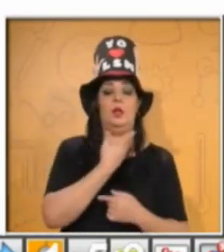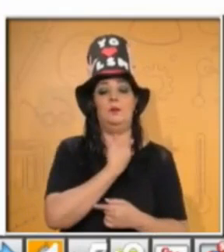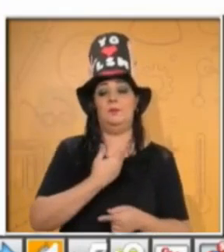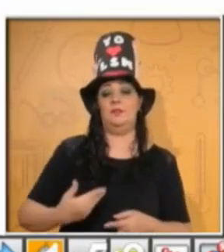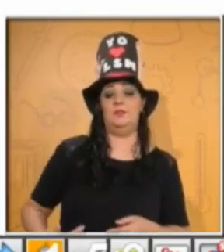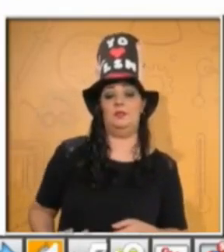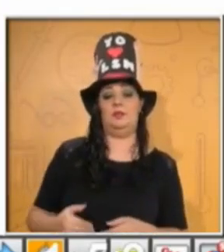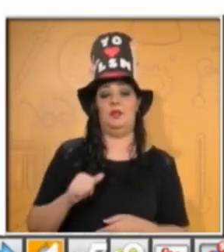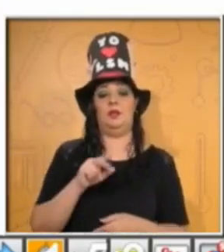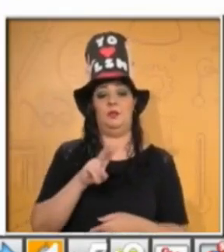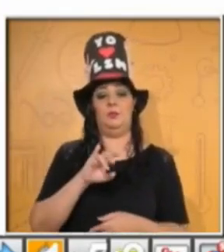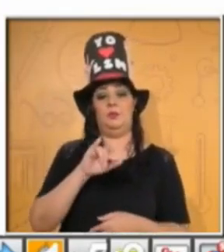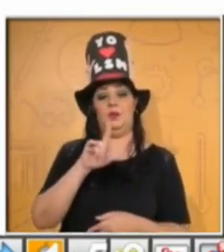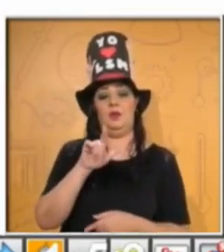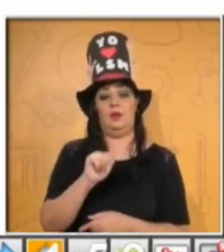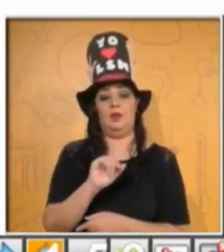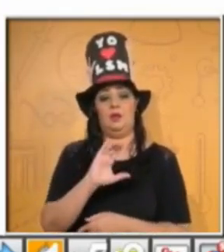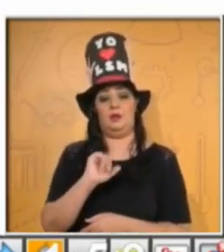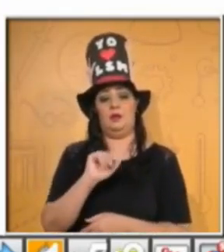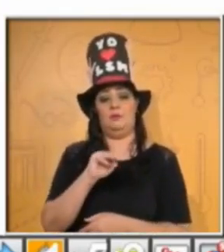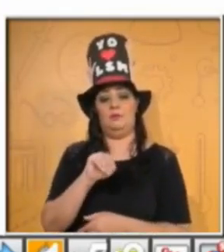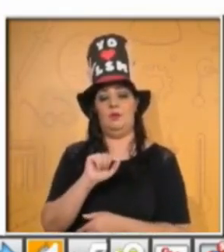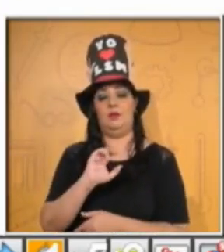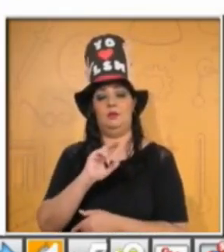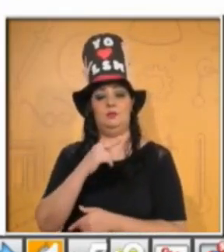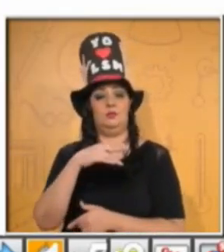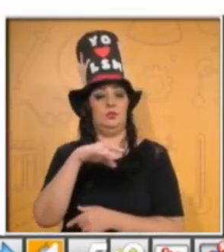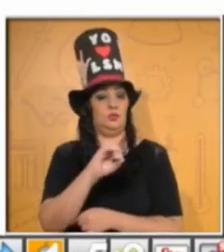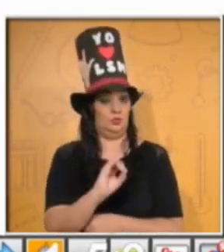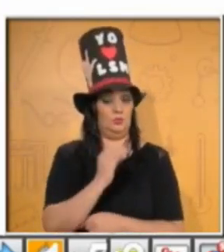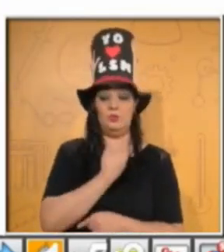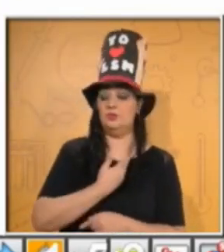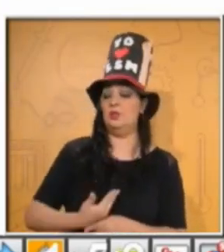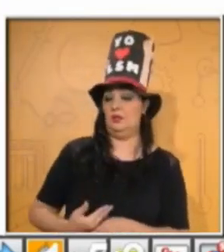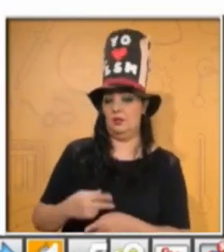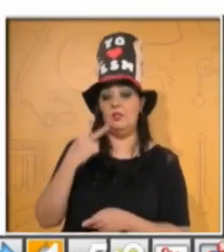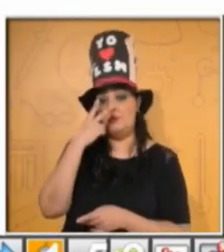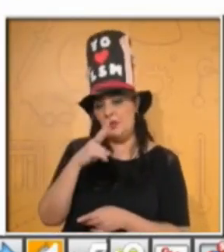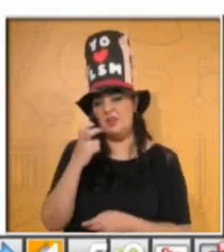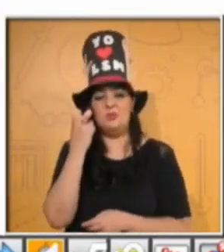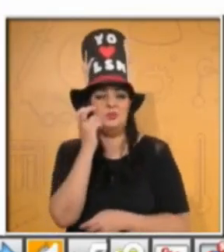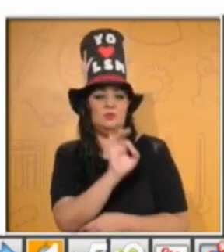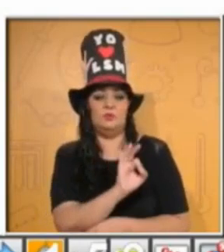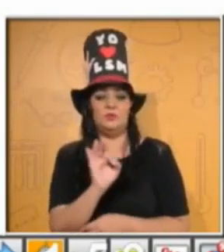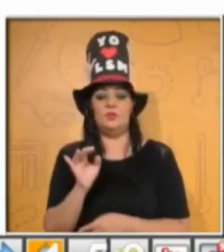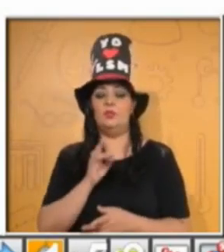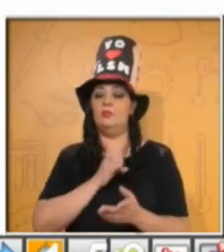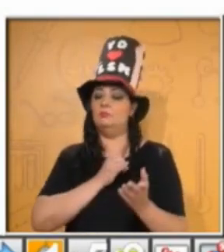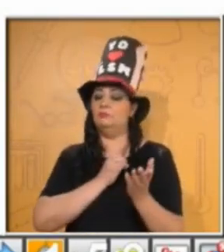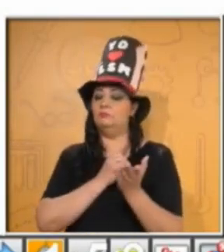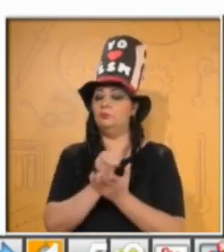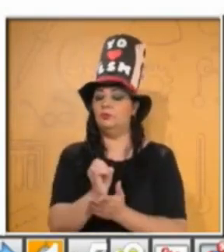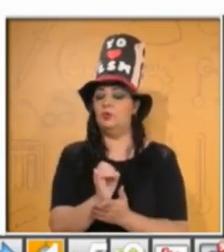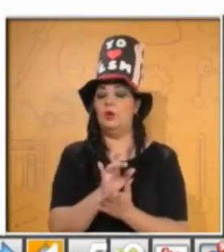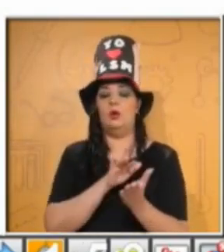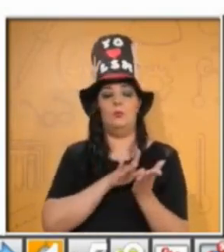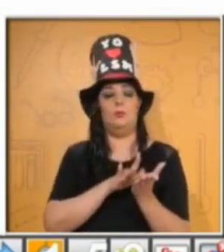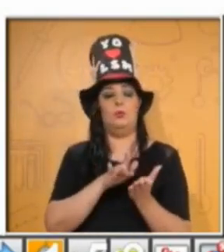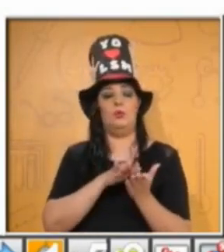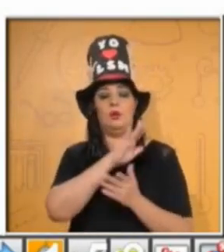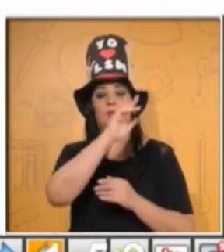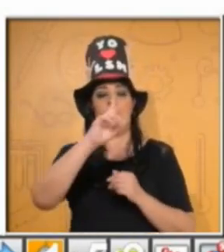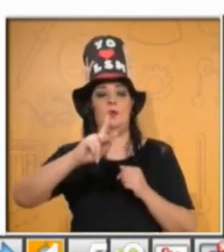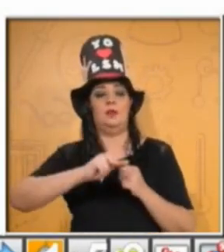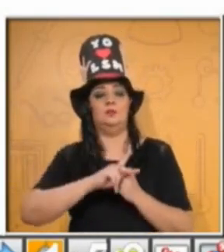Manuel Ávila Camacho, que en aquel entonces era el presidente de la República Mexicana, decidió apoyar a los países aliados, declarando